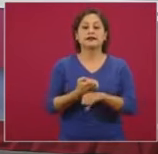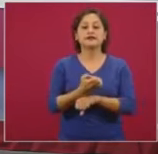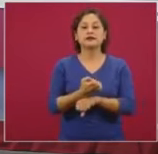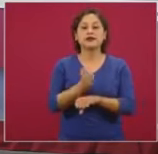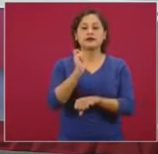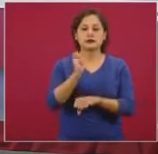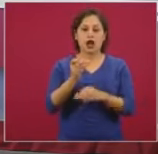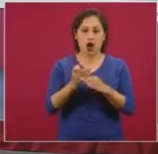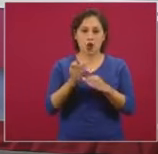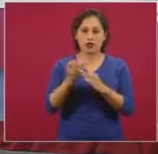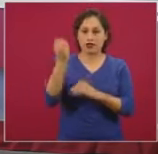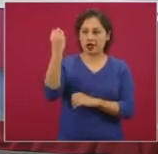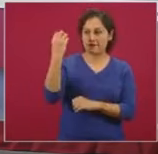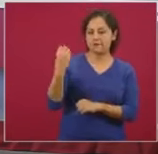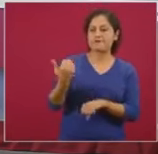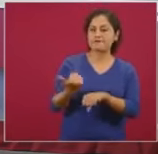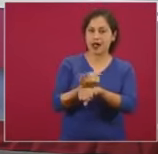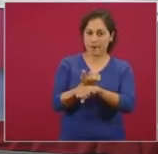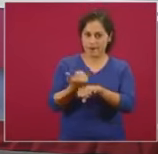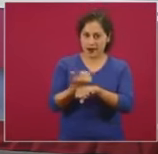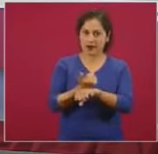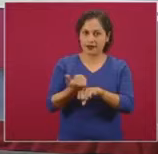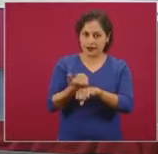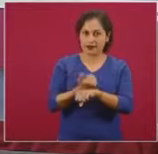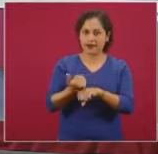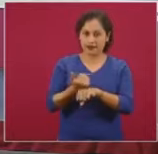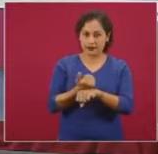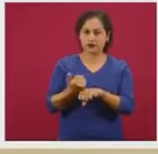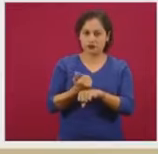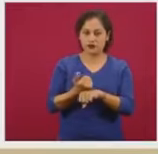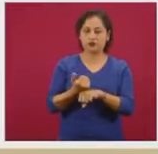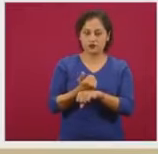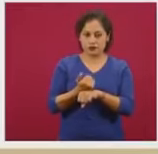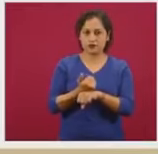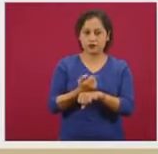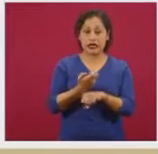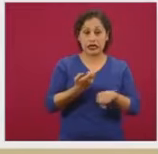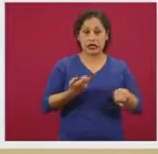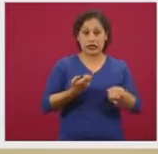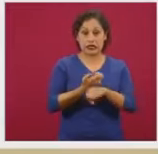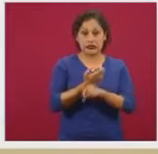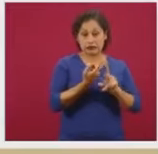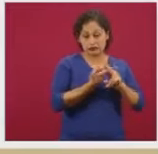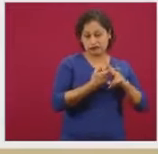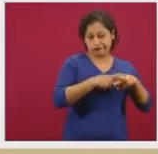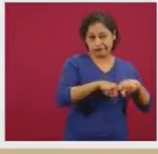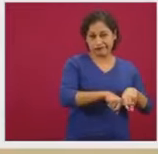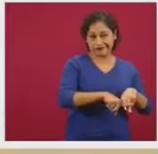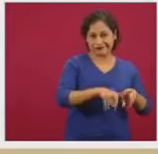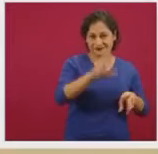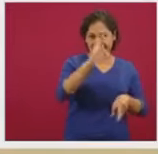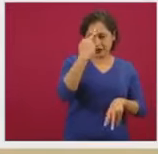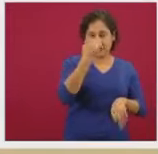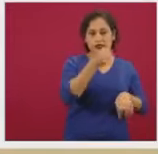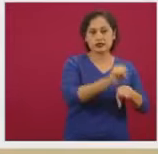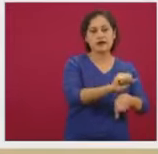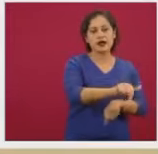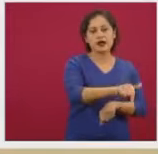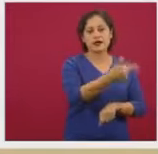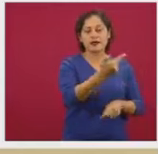en amarillo, tuvo un incremento importante también de los estados iniciales, recuerden también desde la semana 12